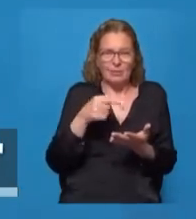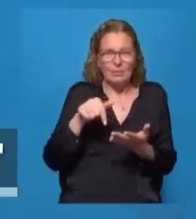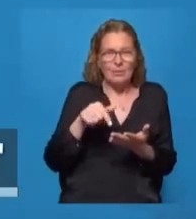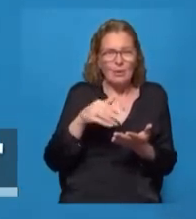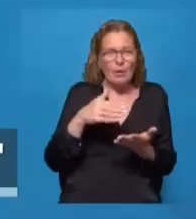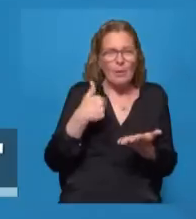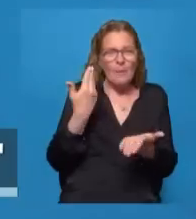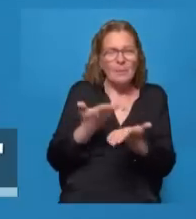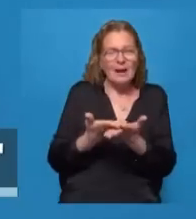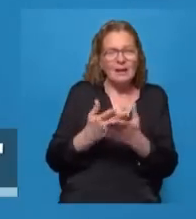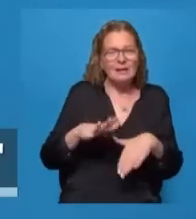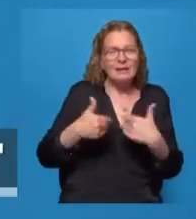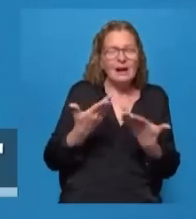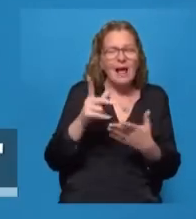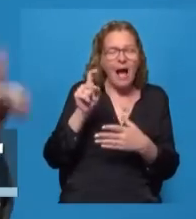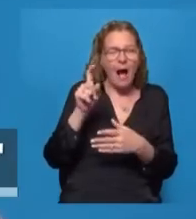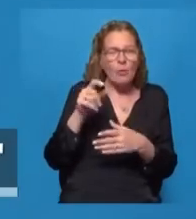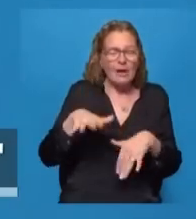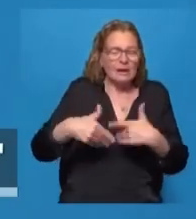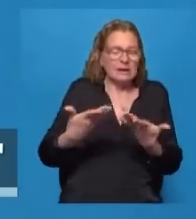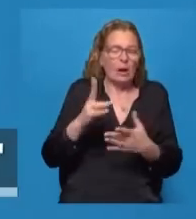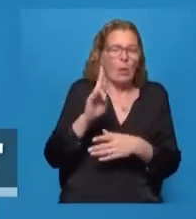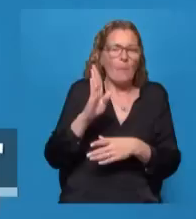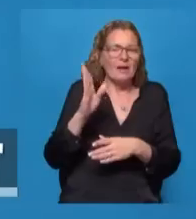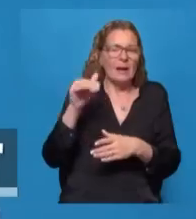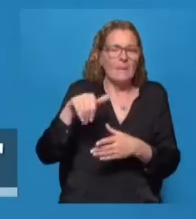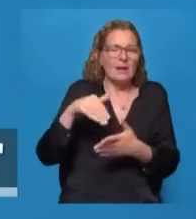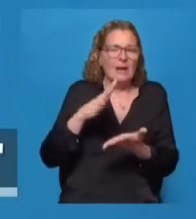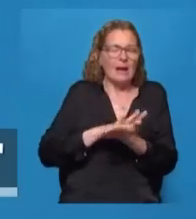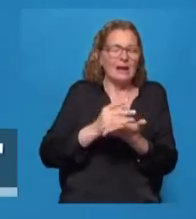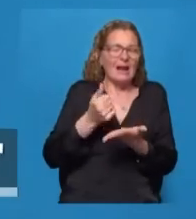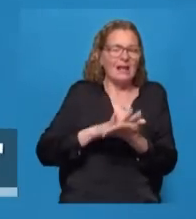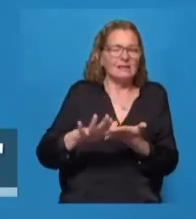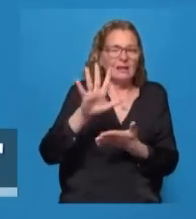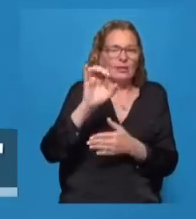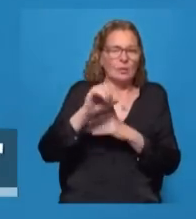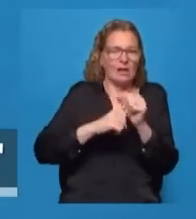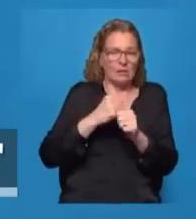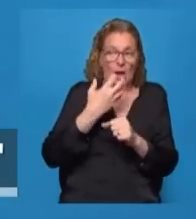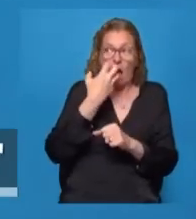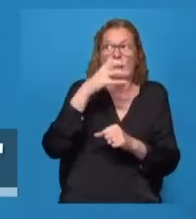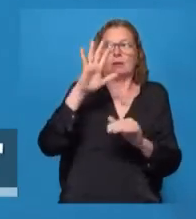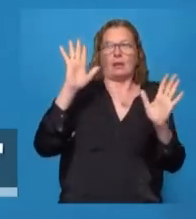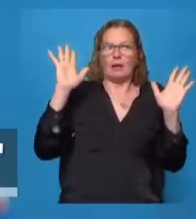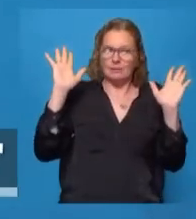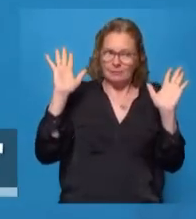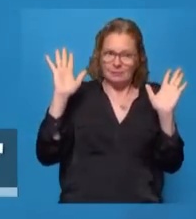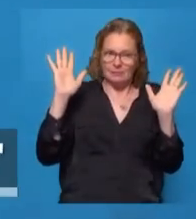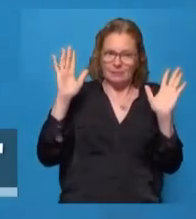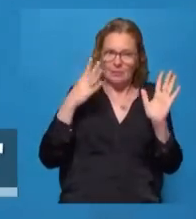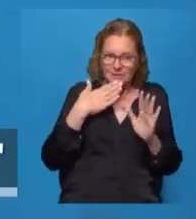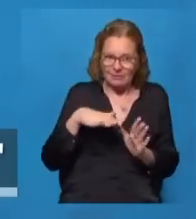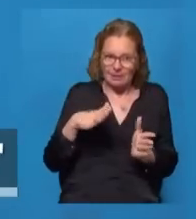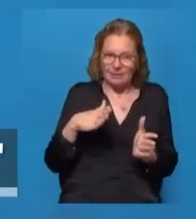tenemos el plan de regalarle todao el agua que quiera upm gratis durante 50 años habríamos puesto crito en el cielo porque vamos a